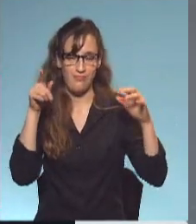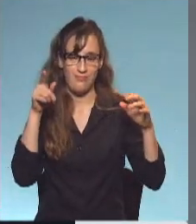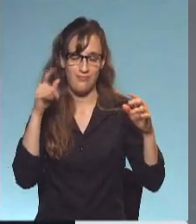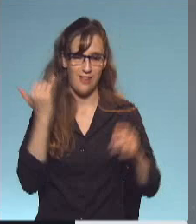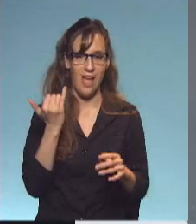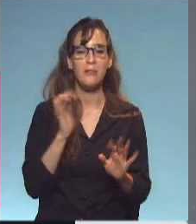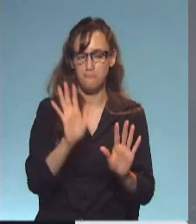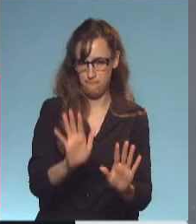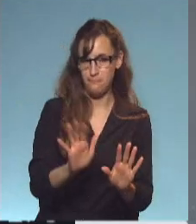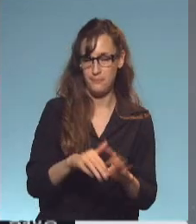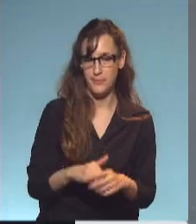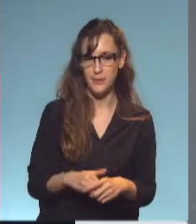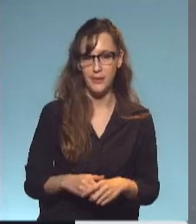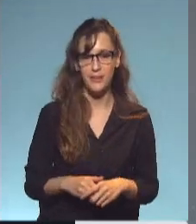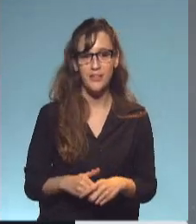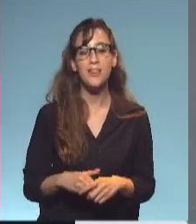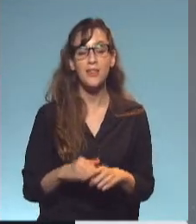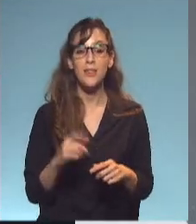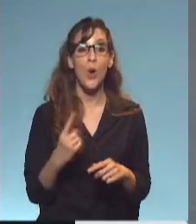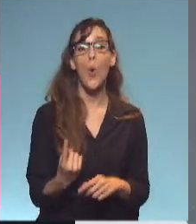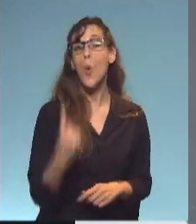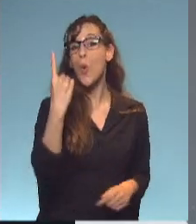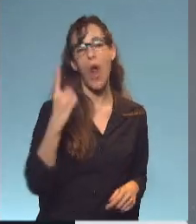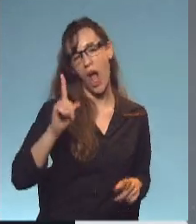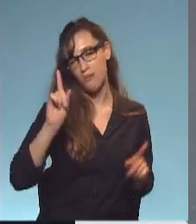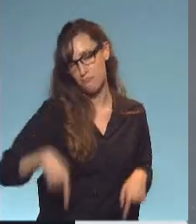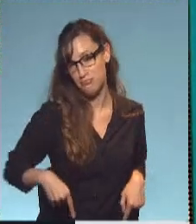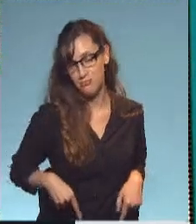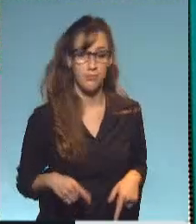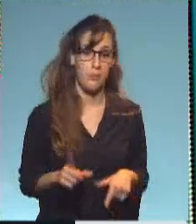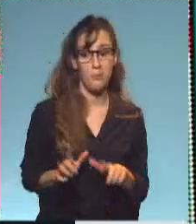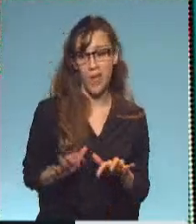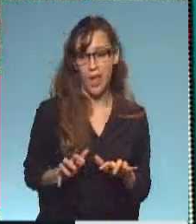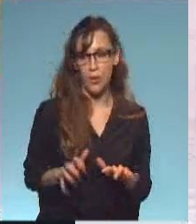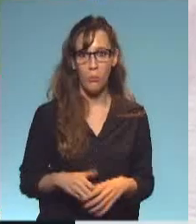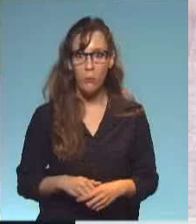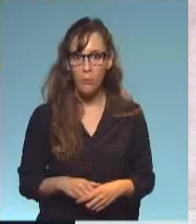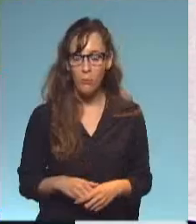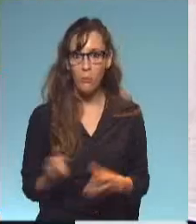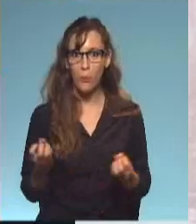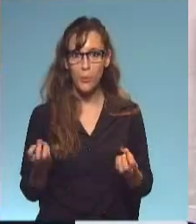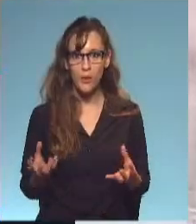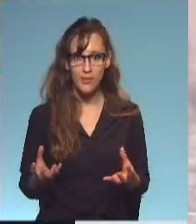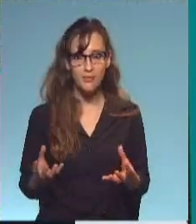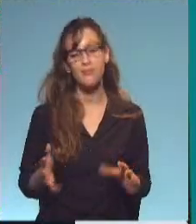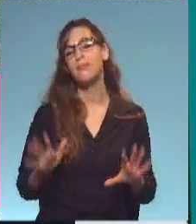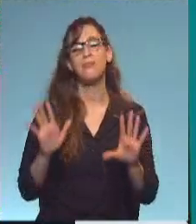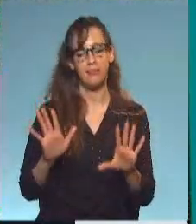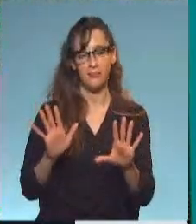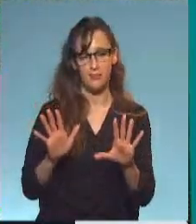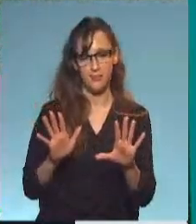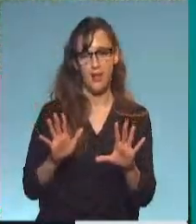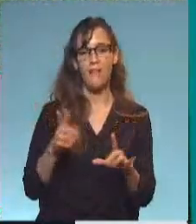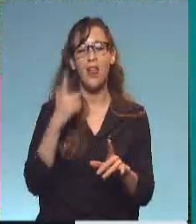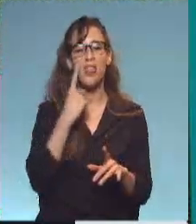de lo que me dicen. Totalmente. Pero bueno, dale. Seguramente la 1 no te la acordás. La 1 es piano. Muy bien. Para. Correcto. Hagamos una cosa, que alguien